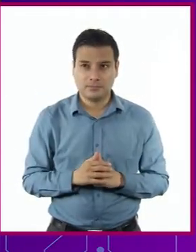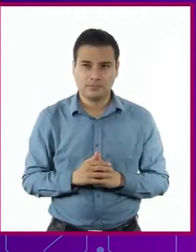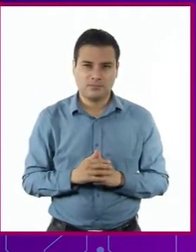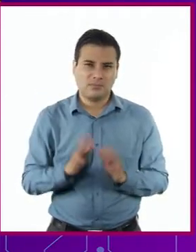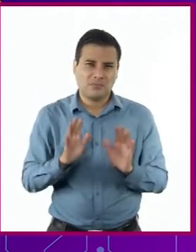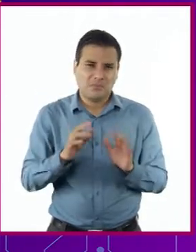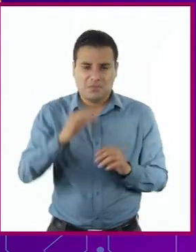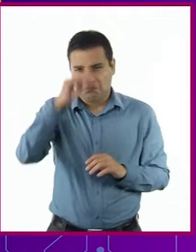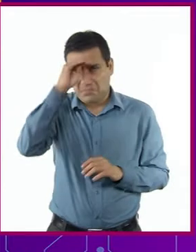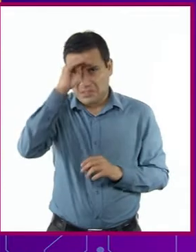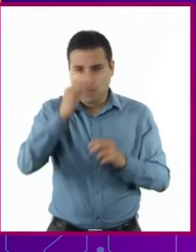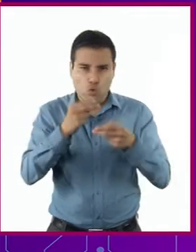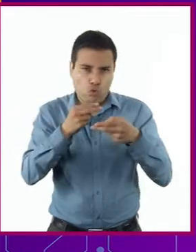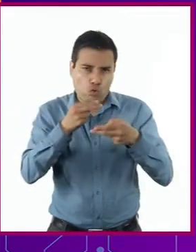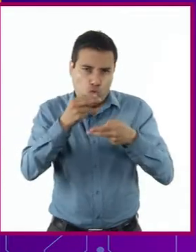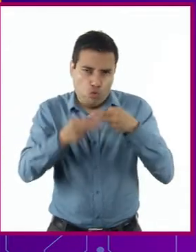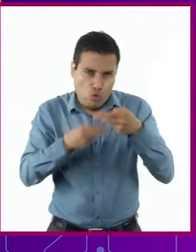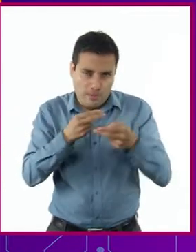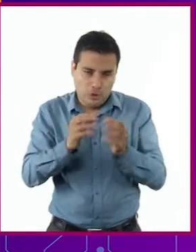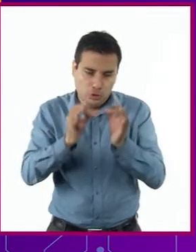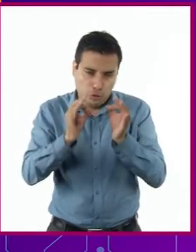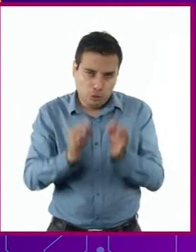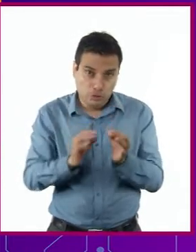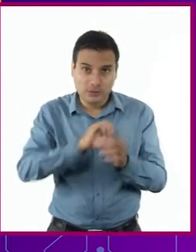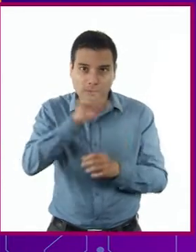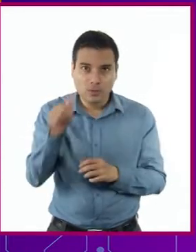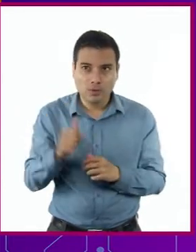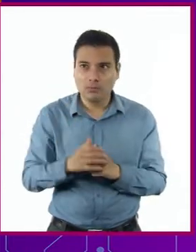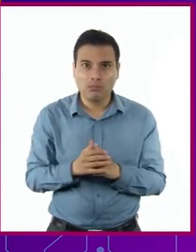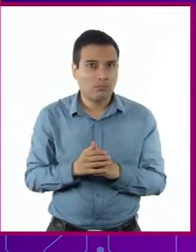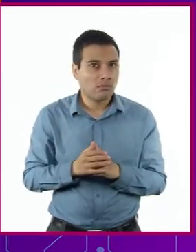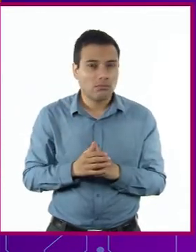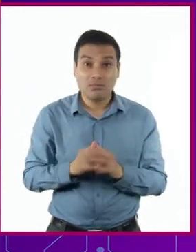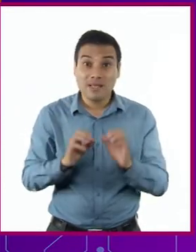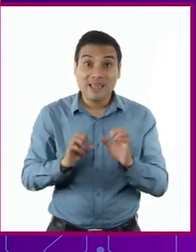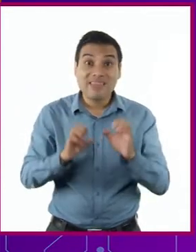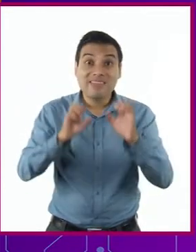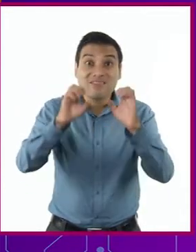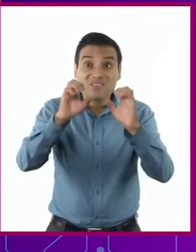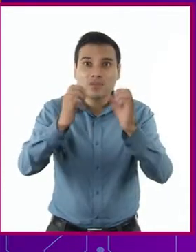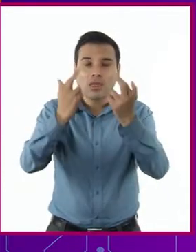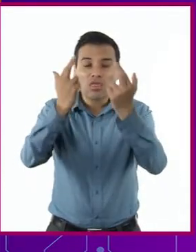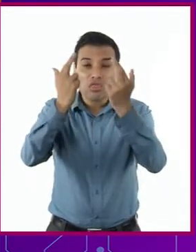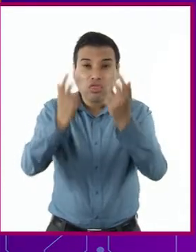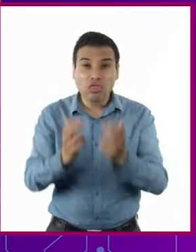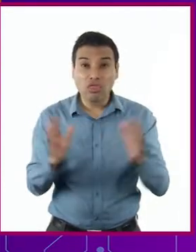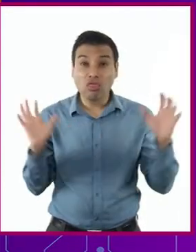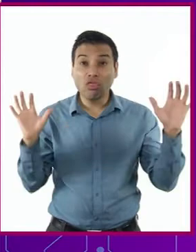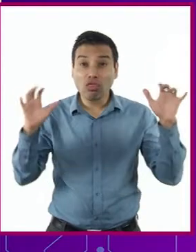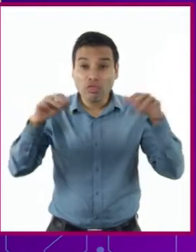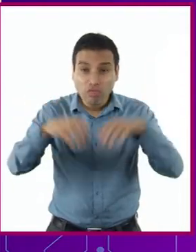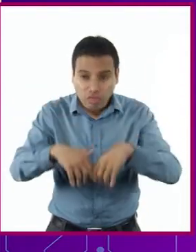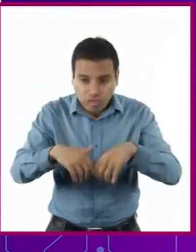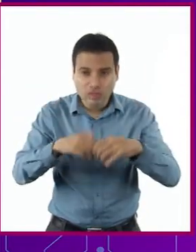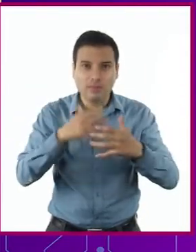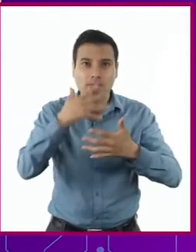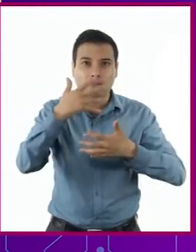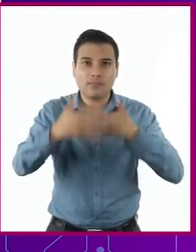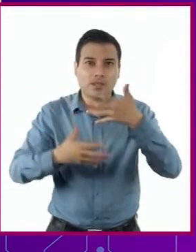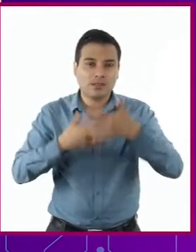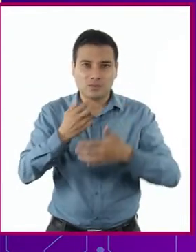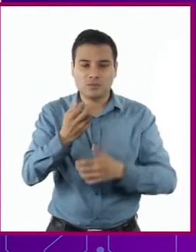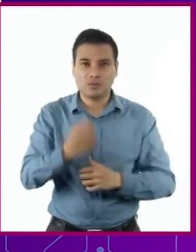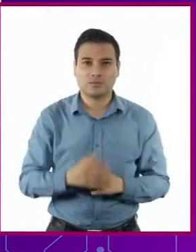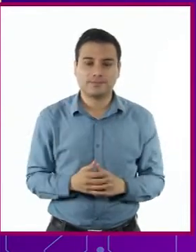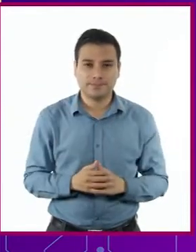y posteriormente nos enteramos que se habían caído unos edificios como la central quirúrgica y a